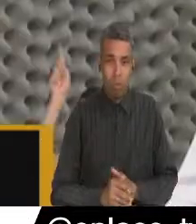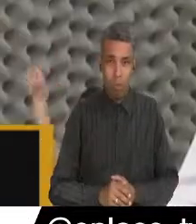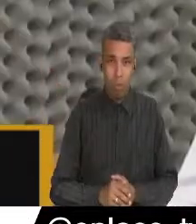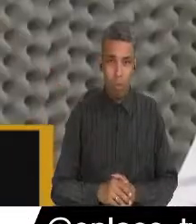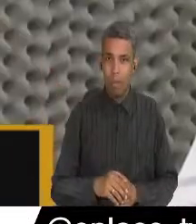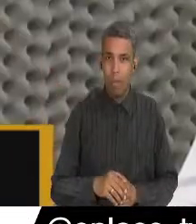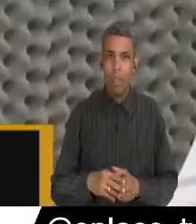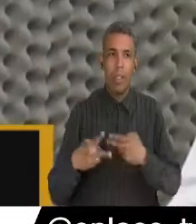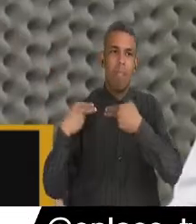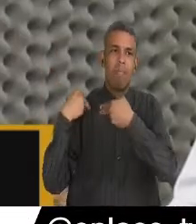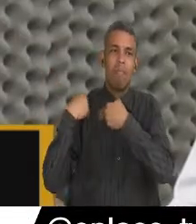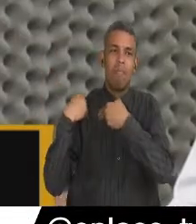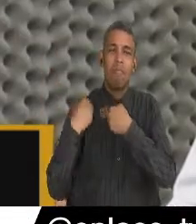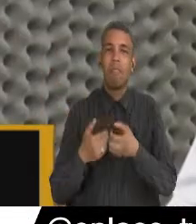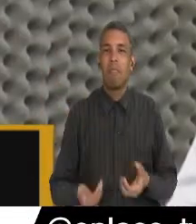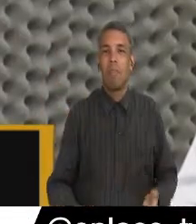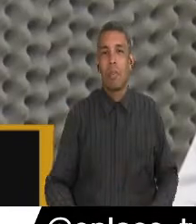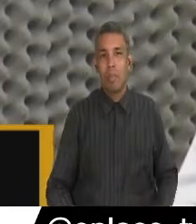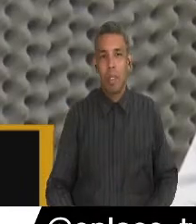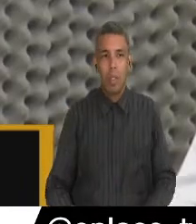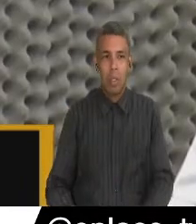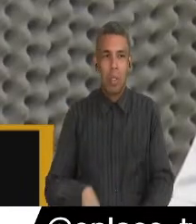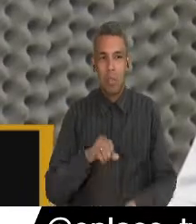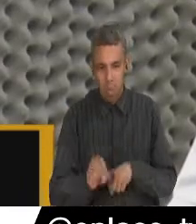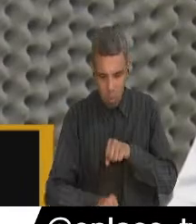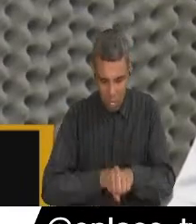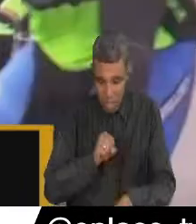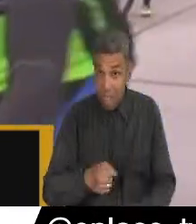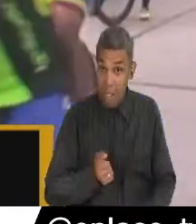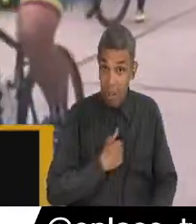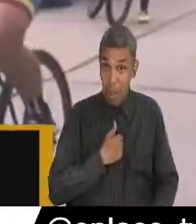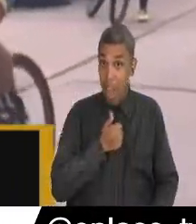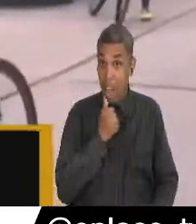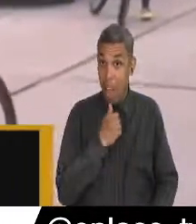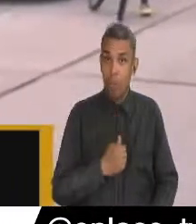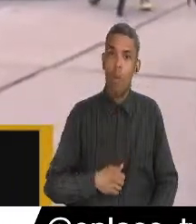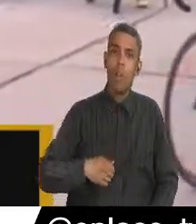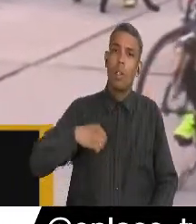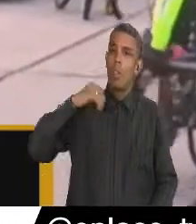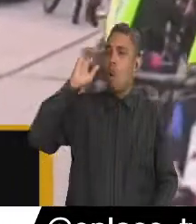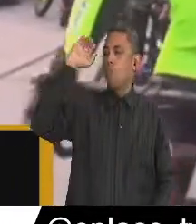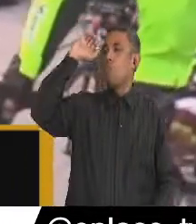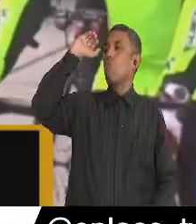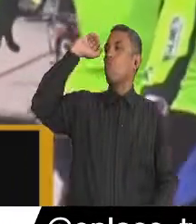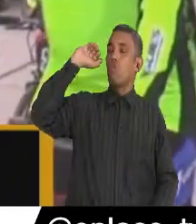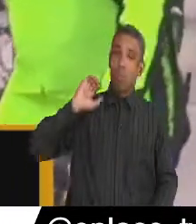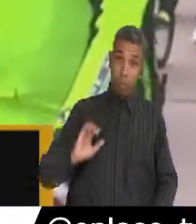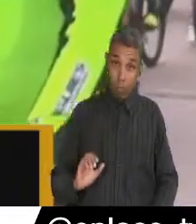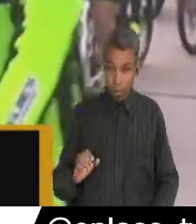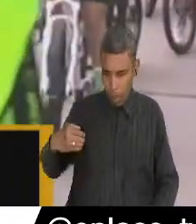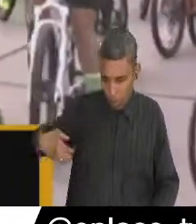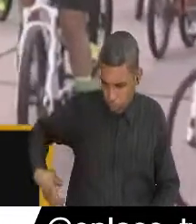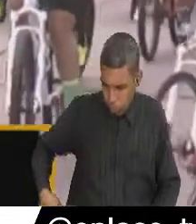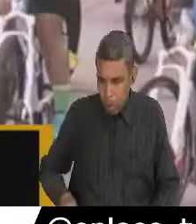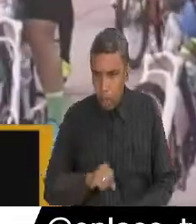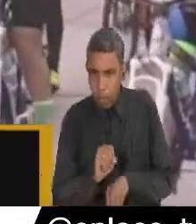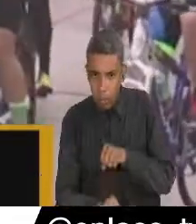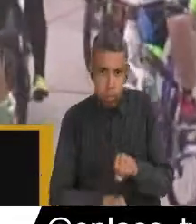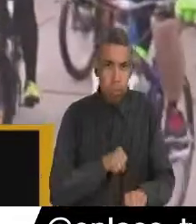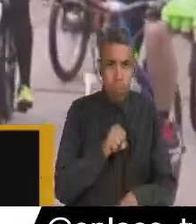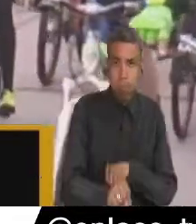hace en la bicicleta, la hidratación, la alimentación. Nosotros llevamos, en la logística, llevamos un muchacho en una moto que